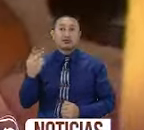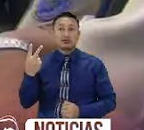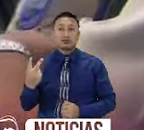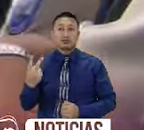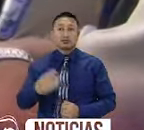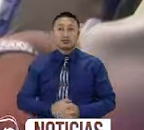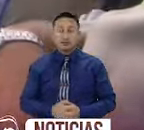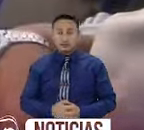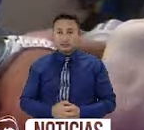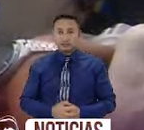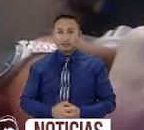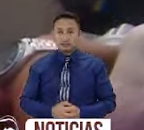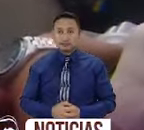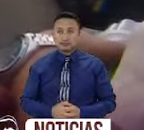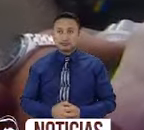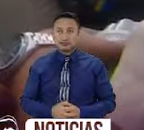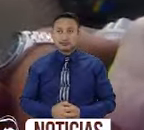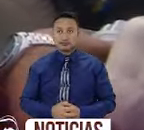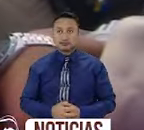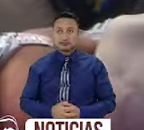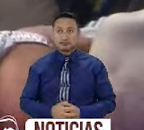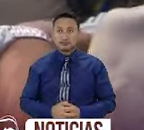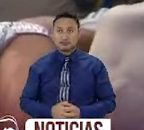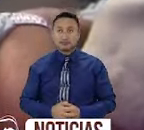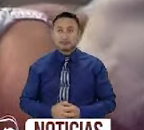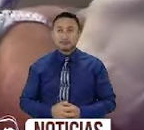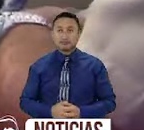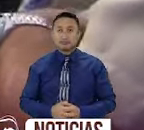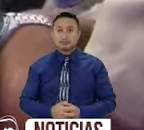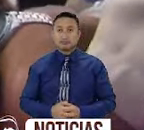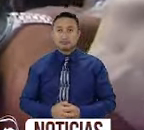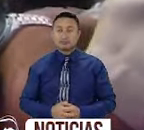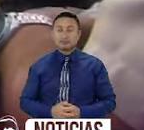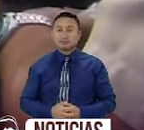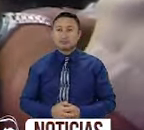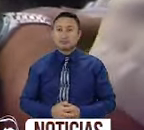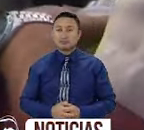Golpearon a 5 bandas, informó Jorge Escobar.